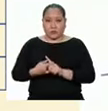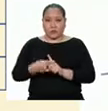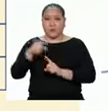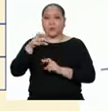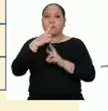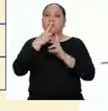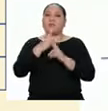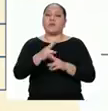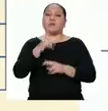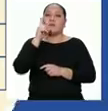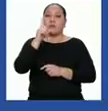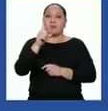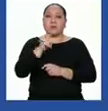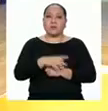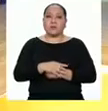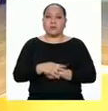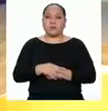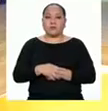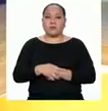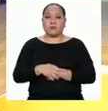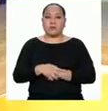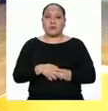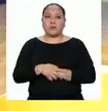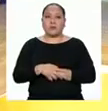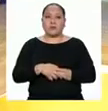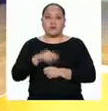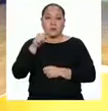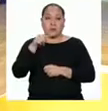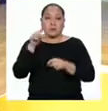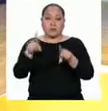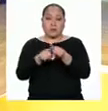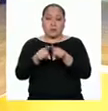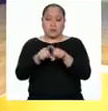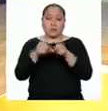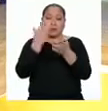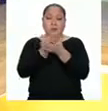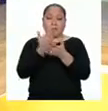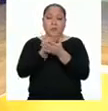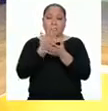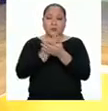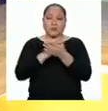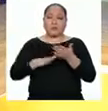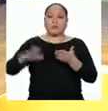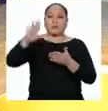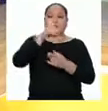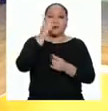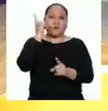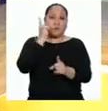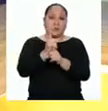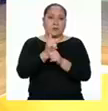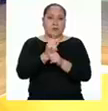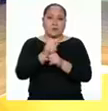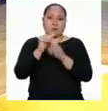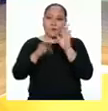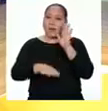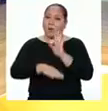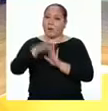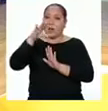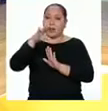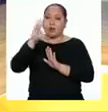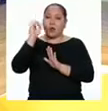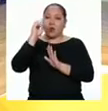como resultado una unidad. Así también podemos verificar si todo es correcto. Si nos da más